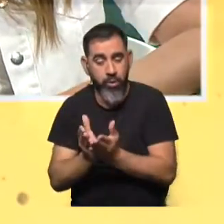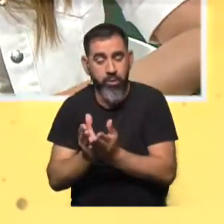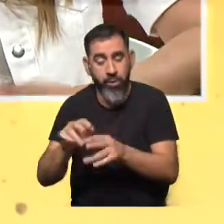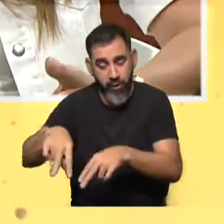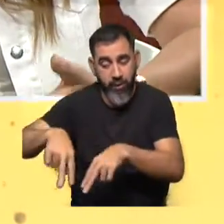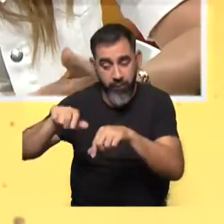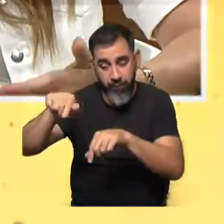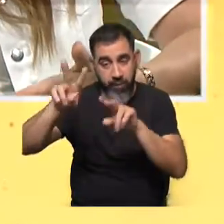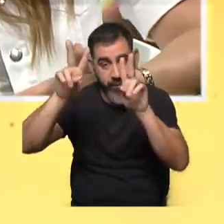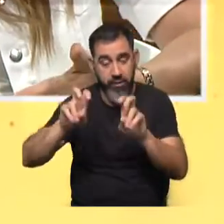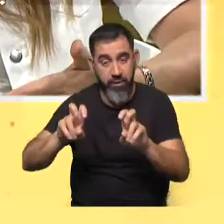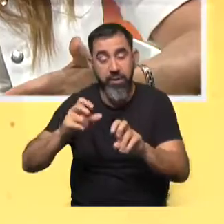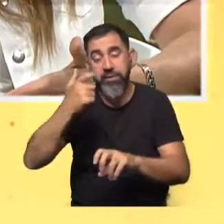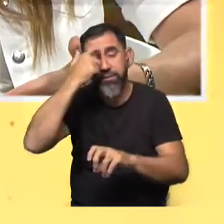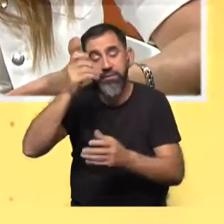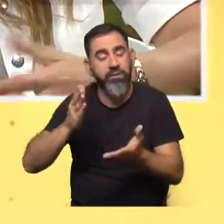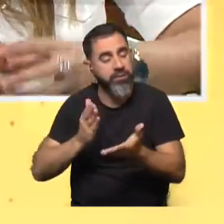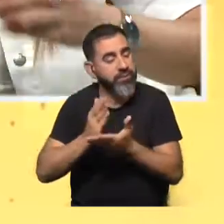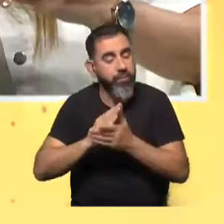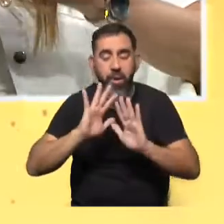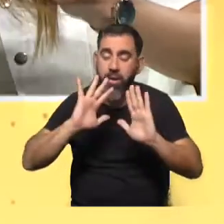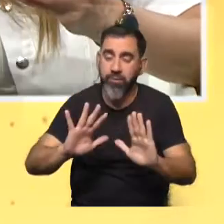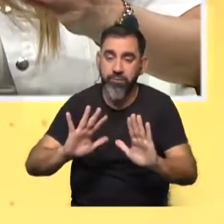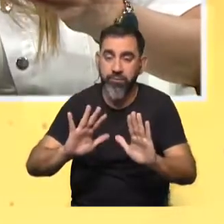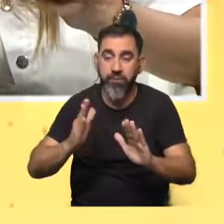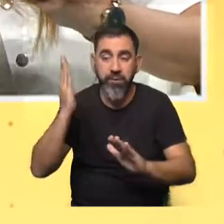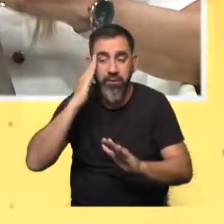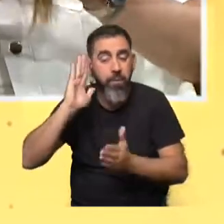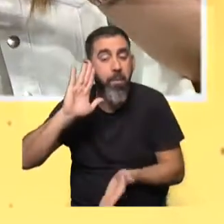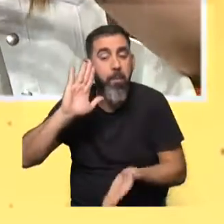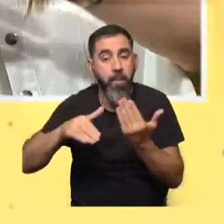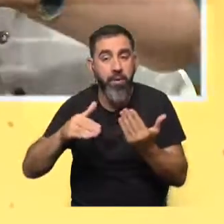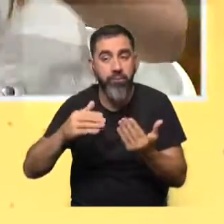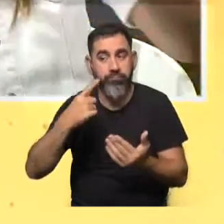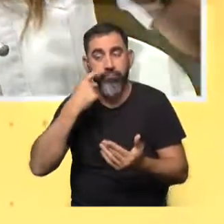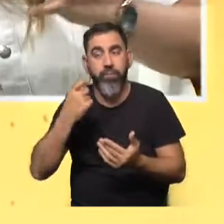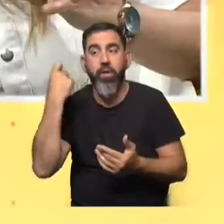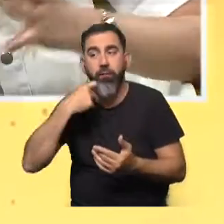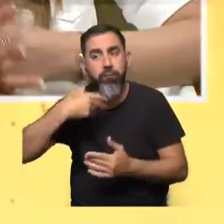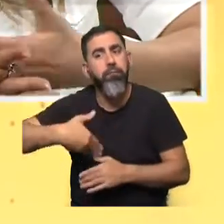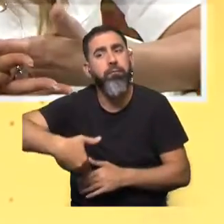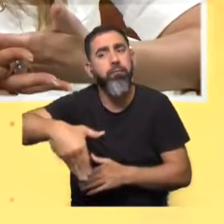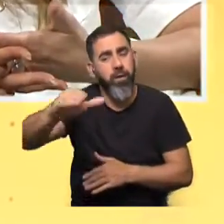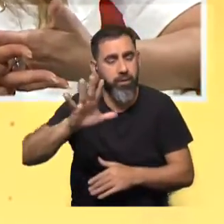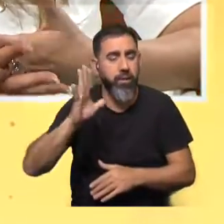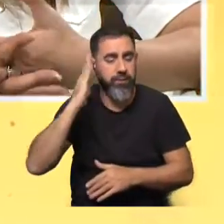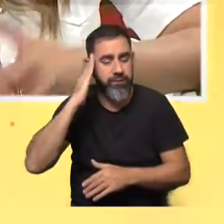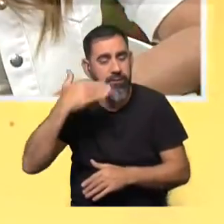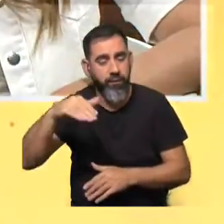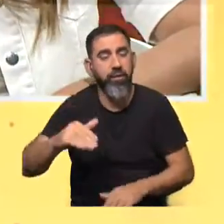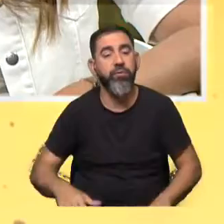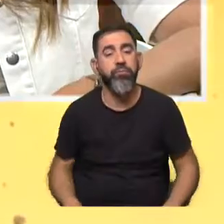Porque, bueno, y en ciencia siempre nos pasa mucho eso, ¿no? A medida que más sabemos, más nos damos cuenta de todo lo que desconocemos y de lo que hay por